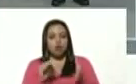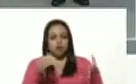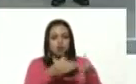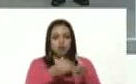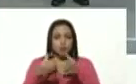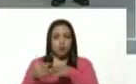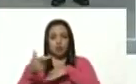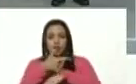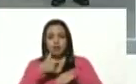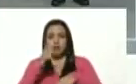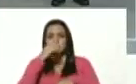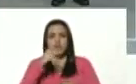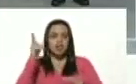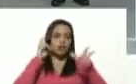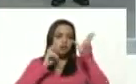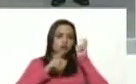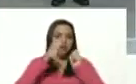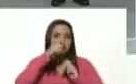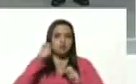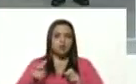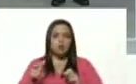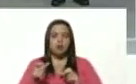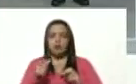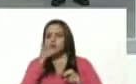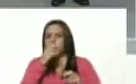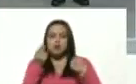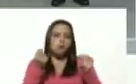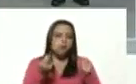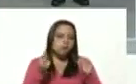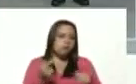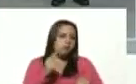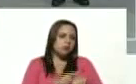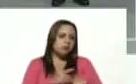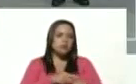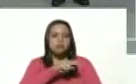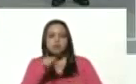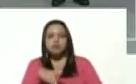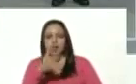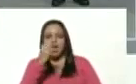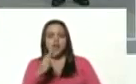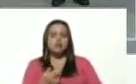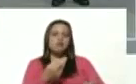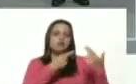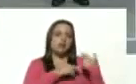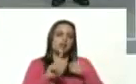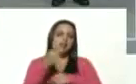escuchan a la gente o no reaccionan a tiempo. Y nosotros, que tenemos las responsabilidades